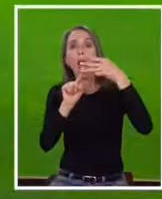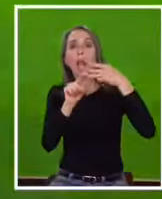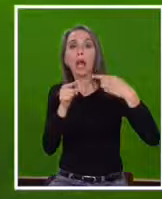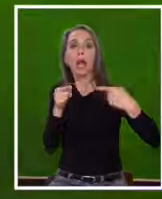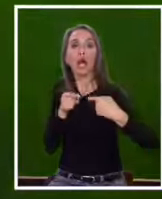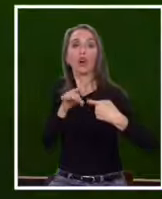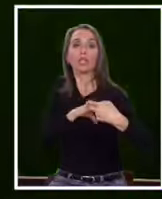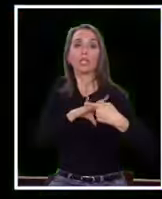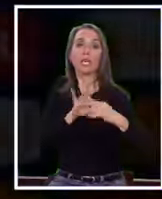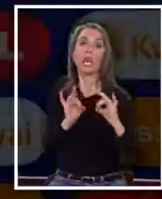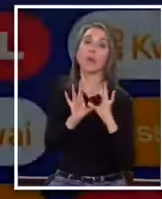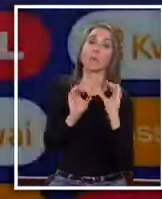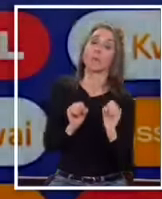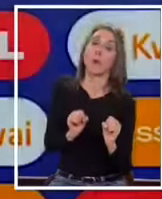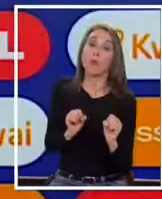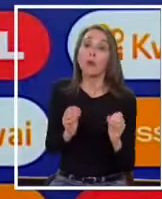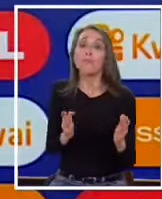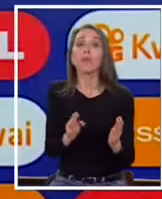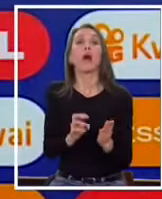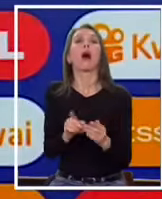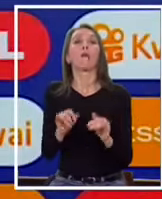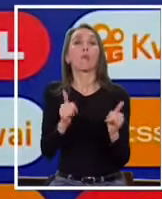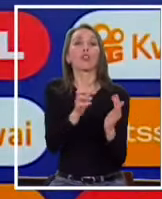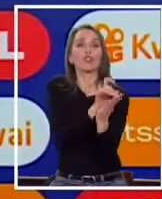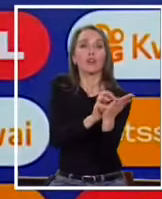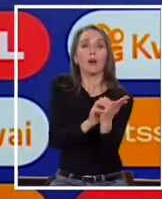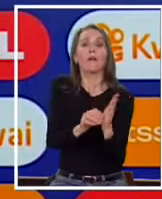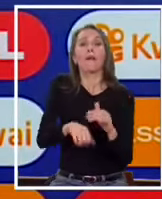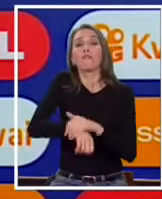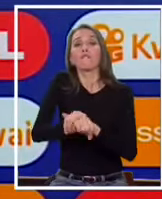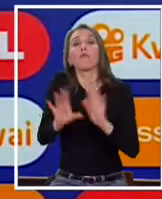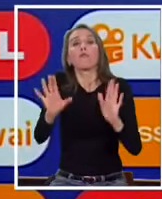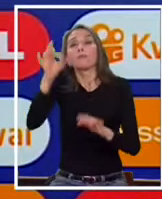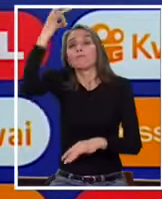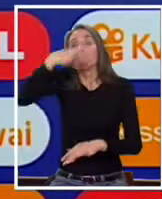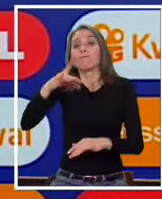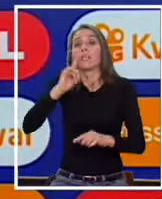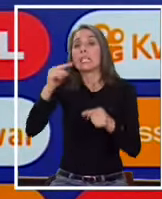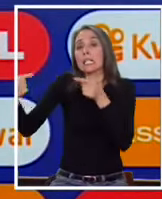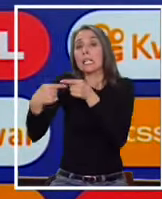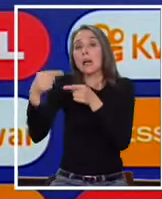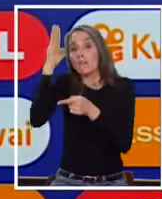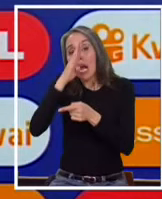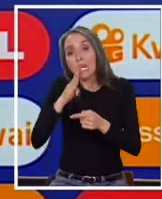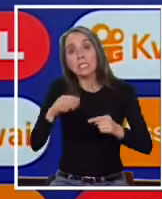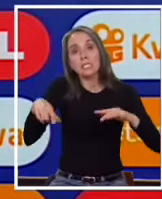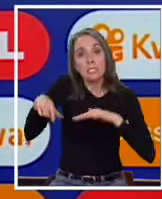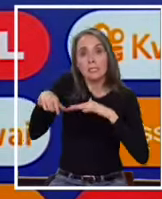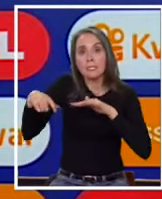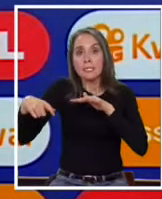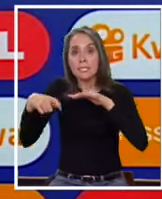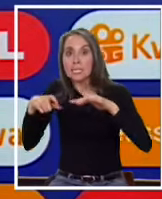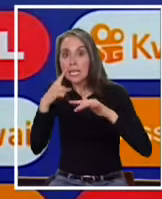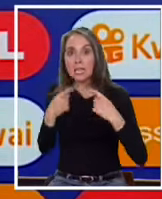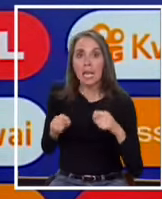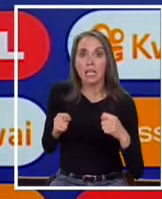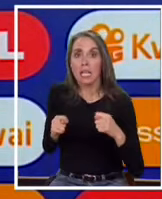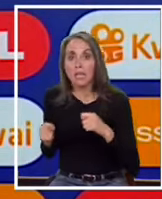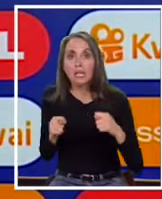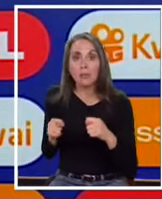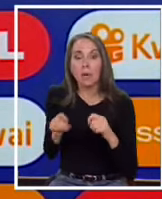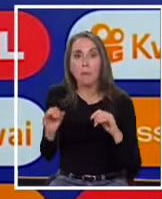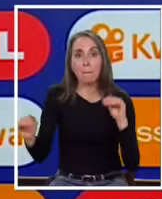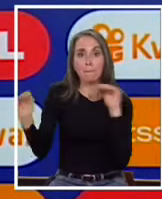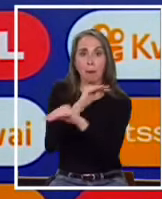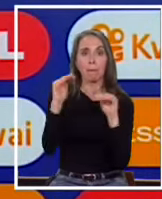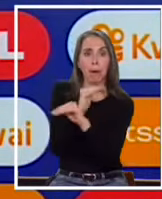futuros contrincantes. Pero bueno, en el fútbol te toca lo que te toca. Si nos toca enfrentar a Brasil, lo enfrentaremos. Intentaremos buscar las herramientas lo más